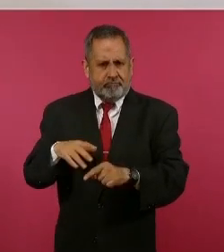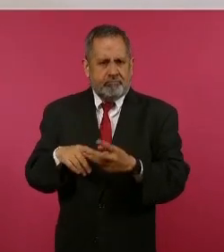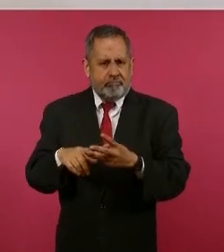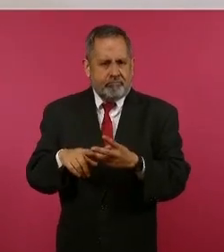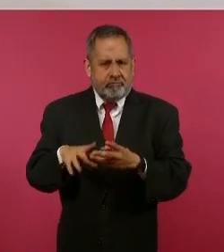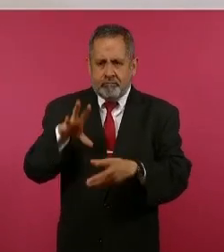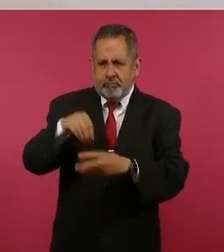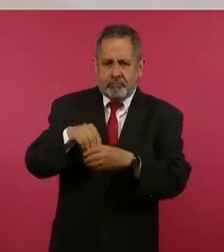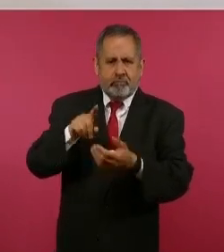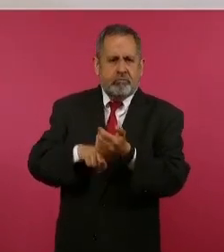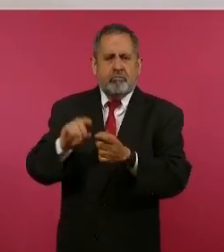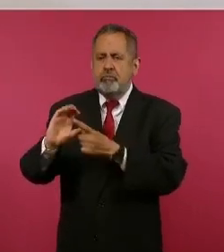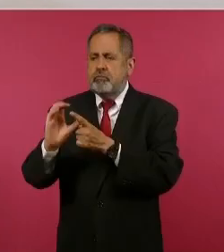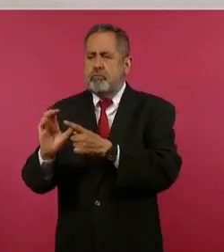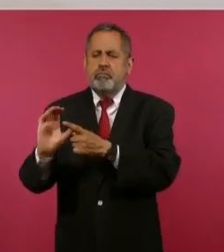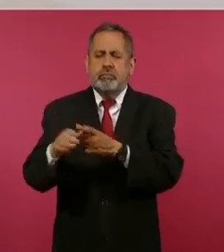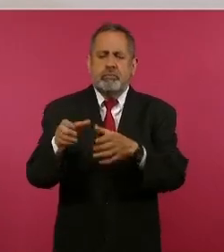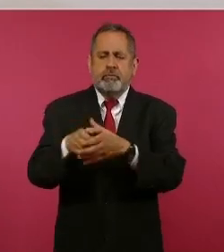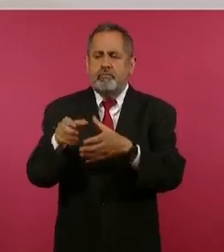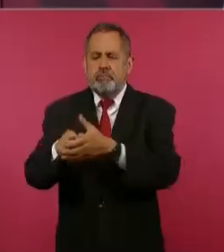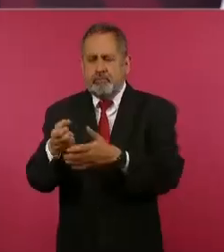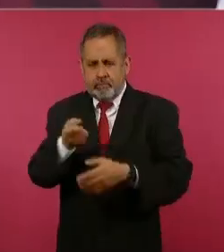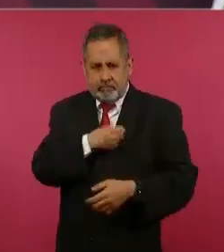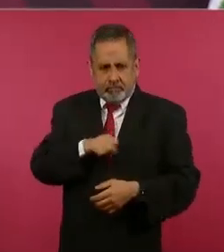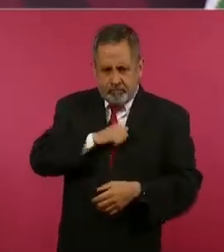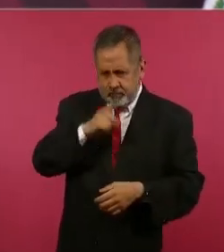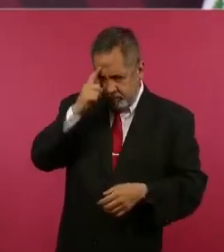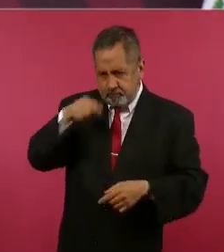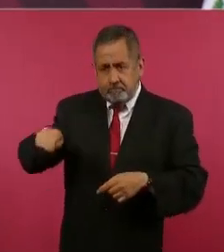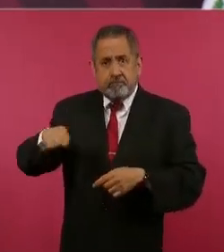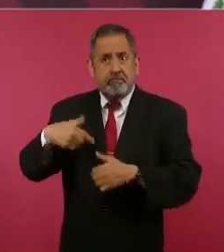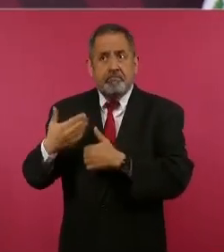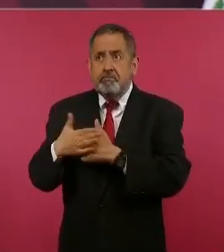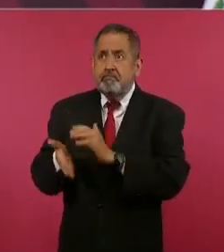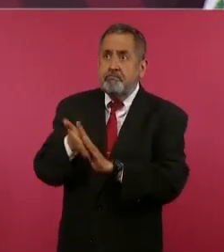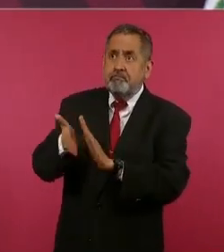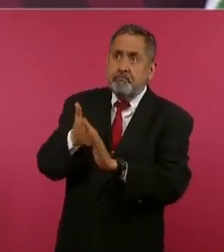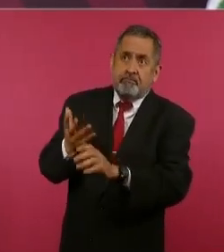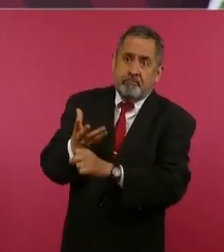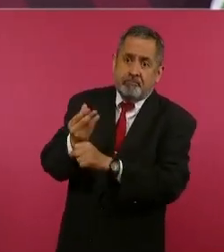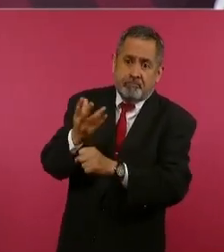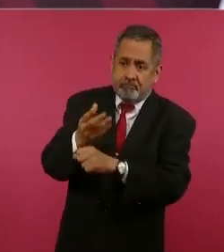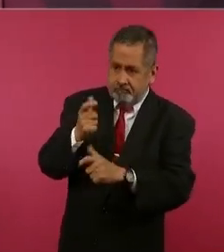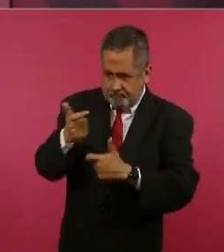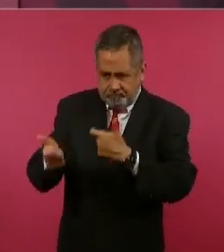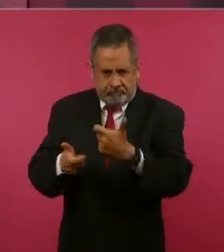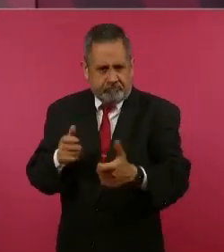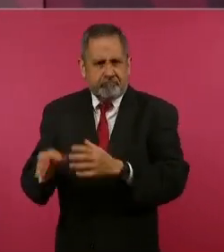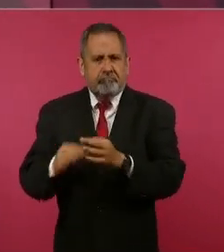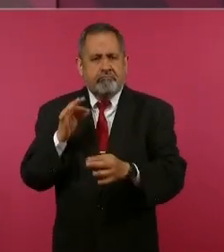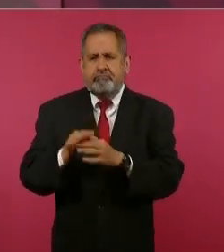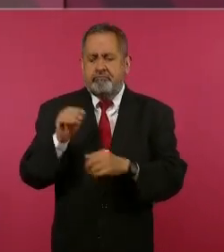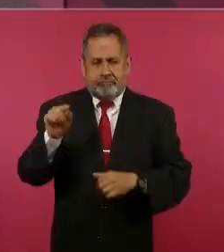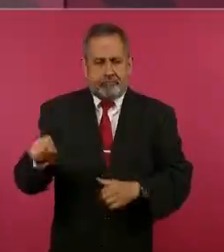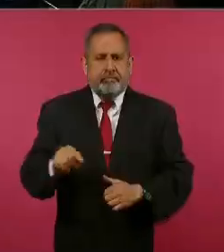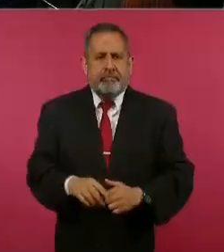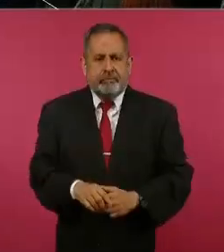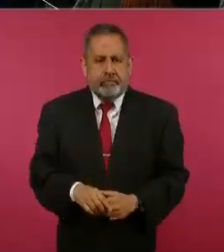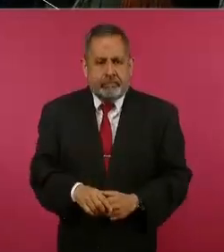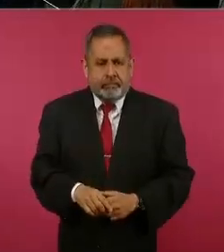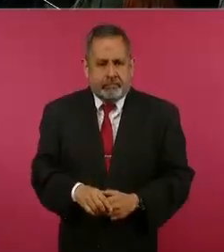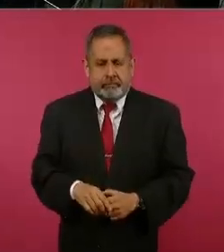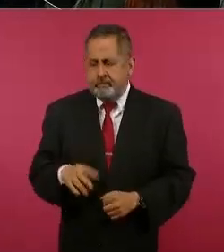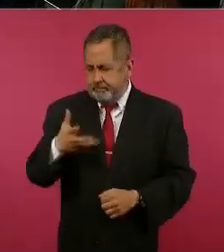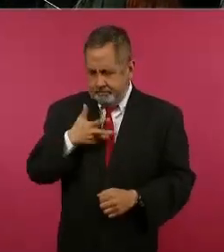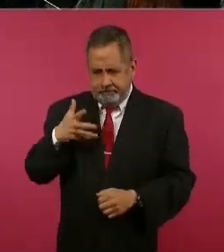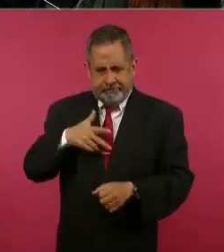en manos de los comités de salud para la rehabilitación de los centros de salud, ya